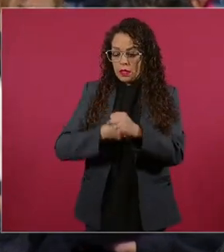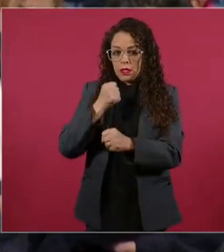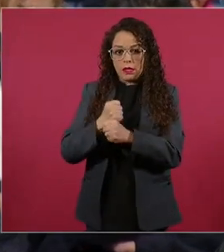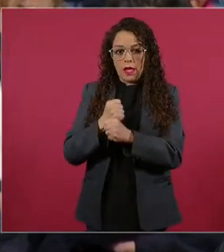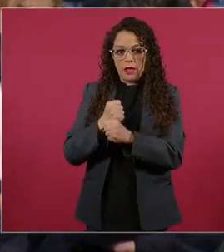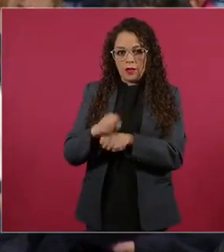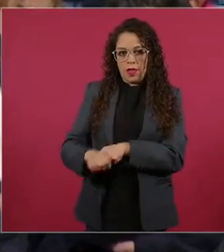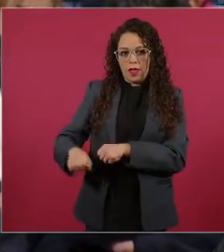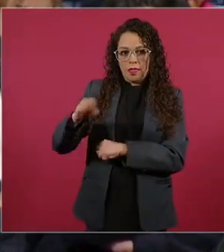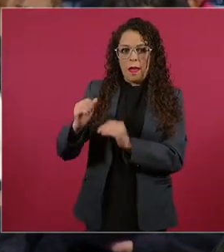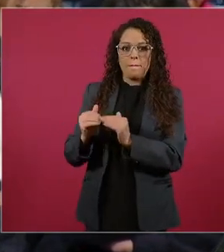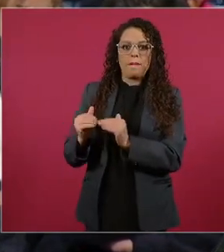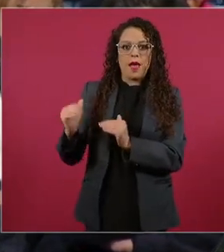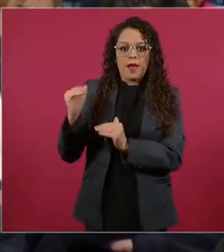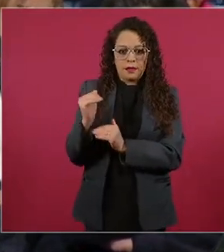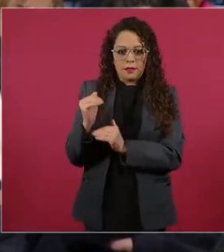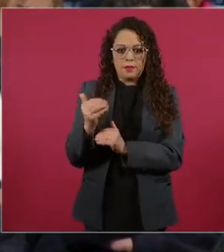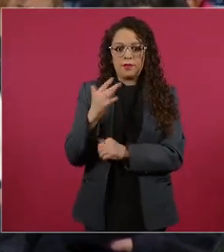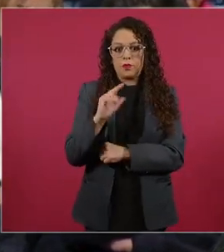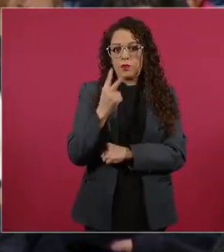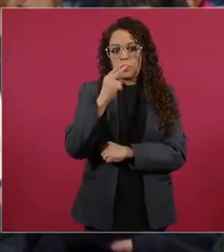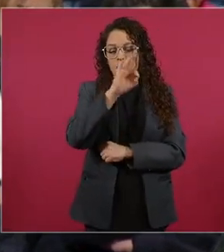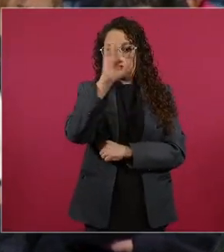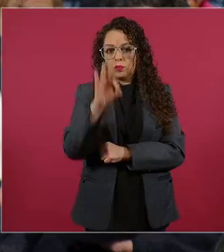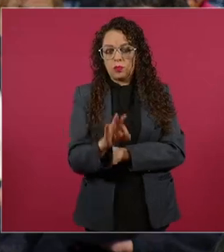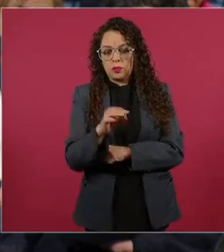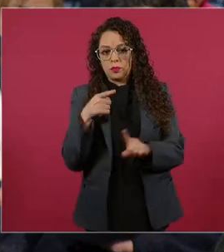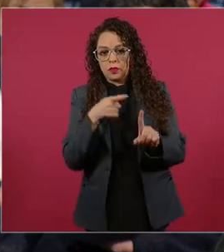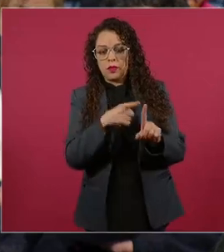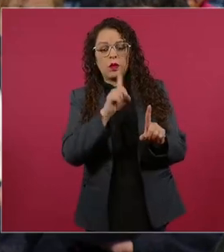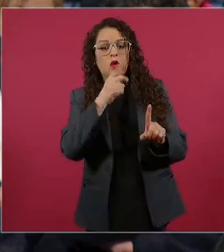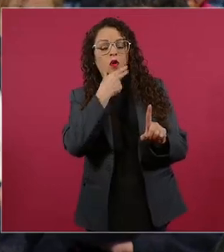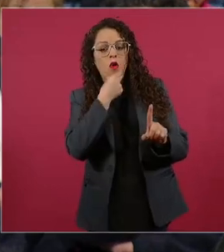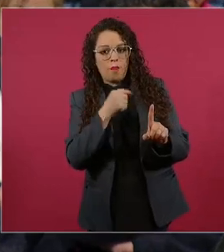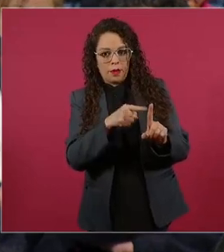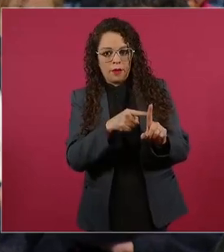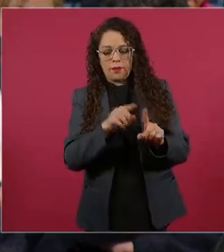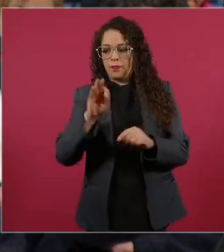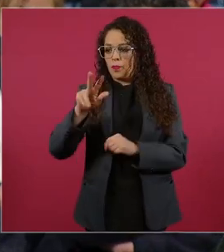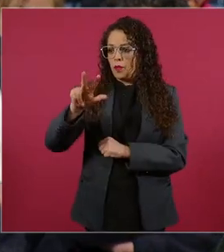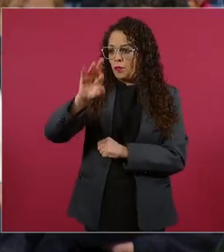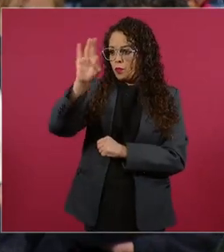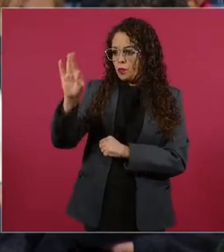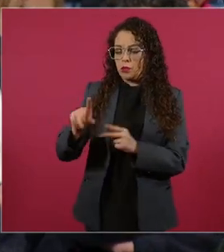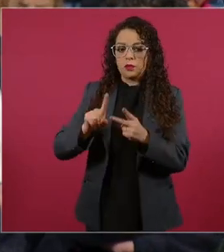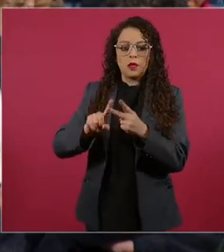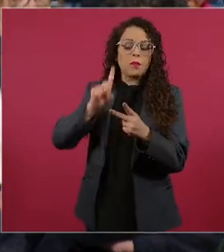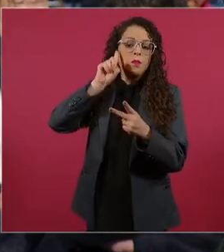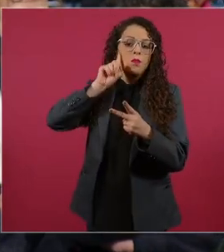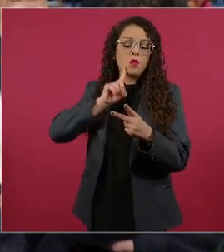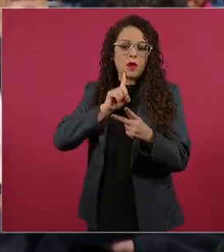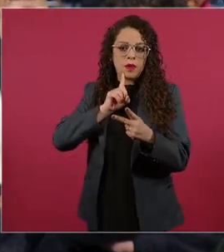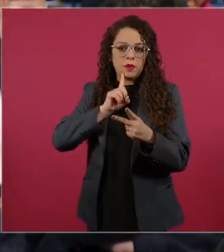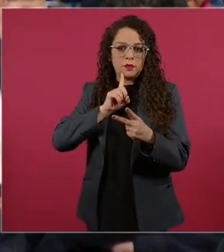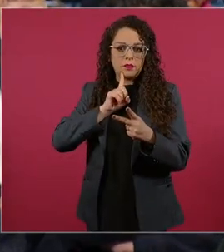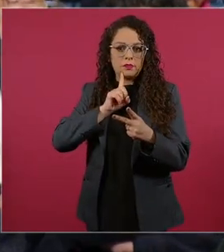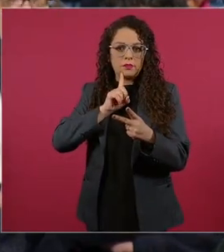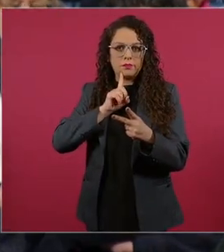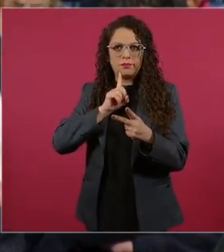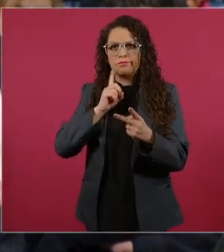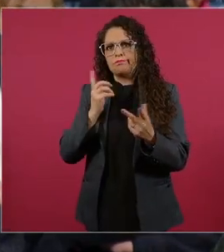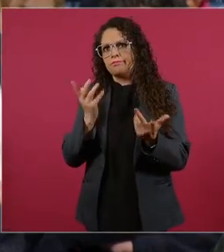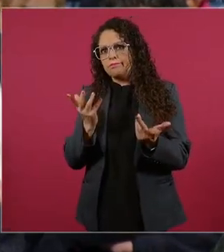ellos 52% son hombres y 48% mujeres. La pregunta